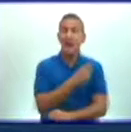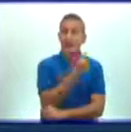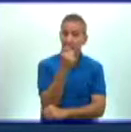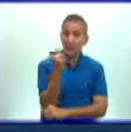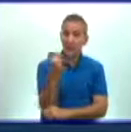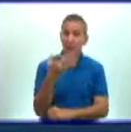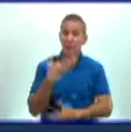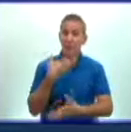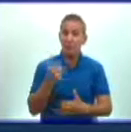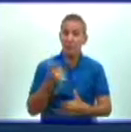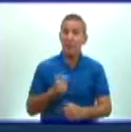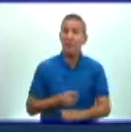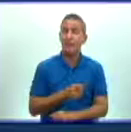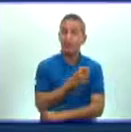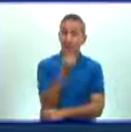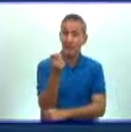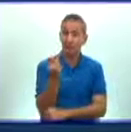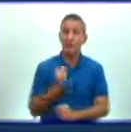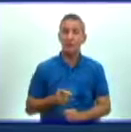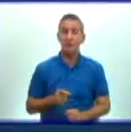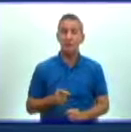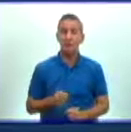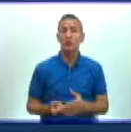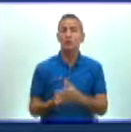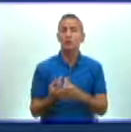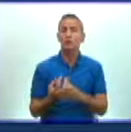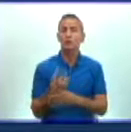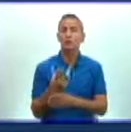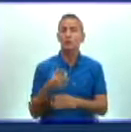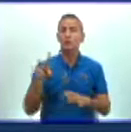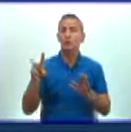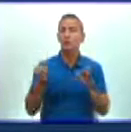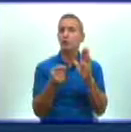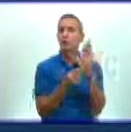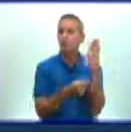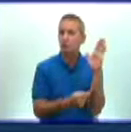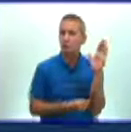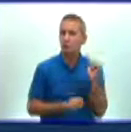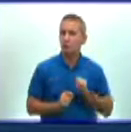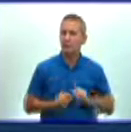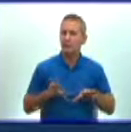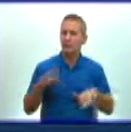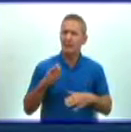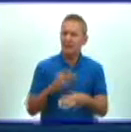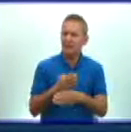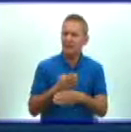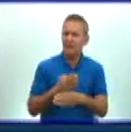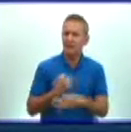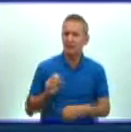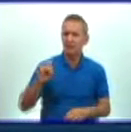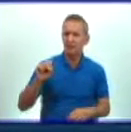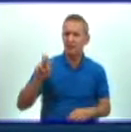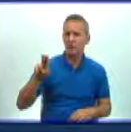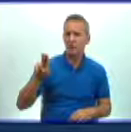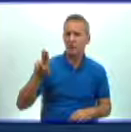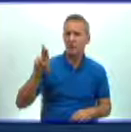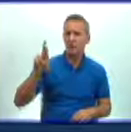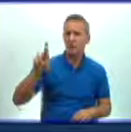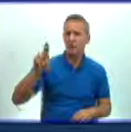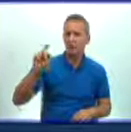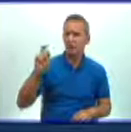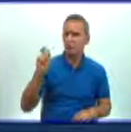un surtidor de virtudes. ¿Qué significa surtidor? ¿Lo conocen?